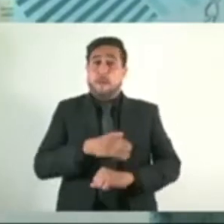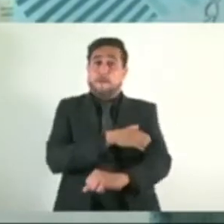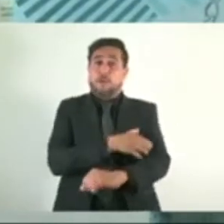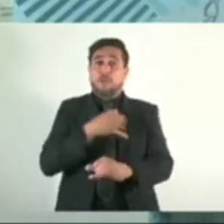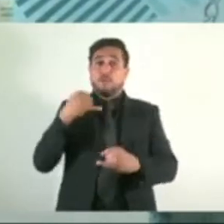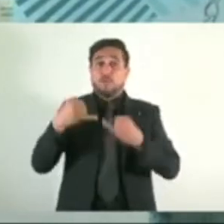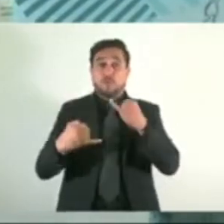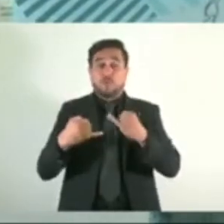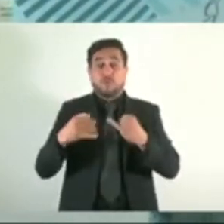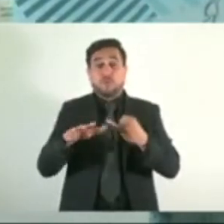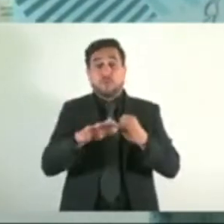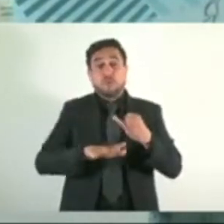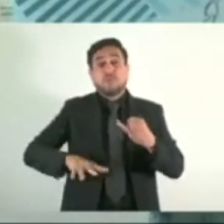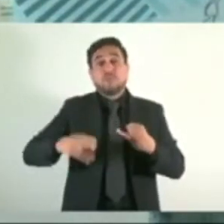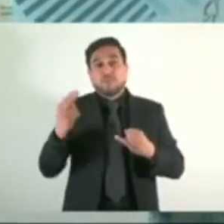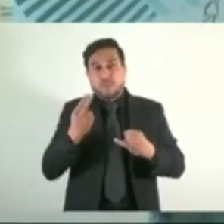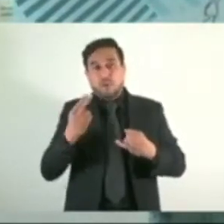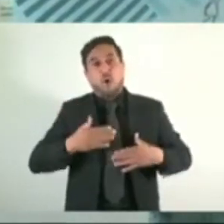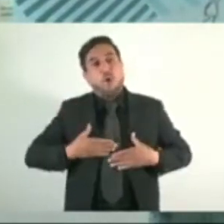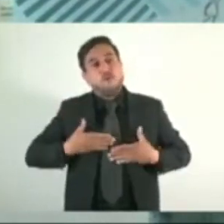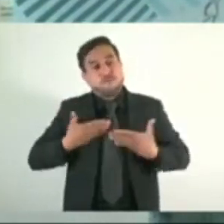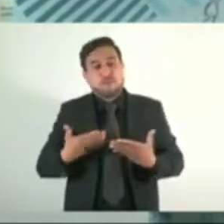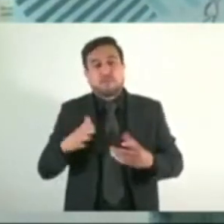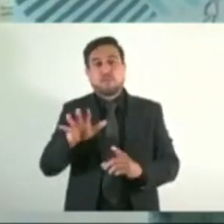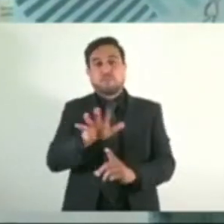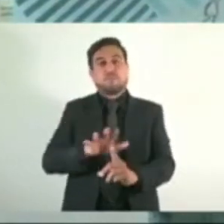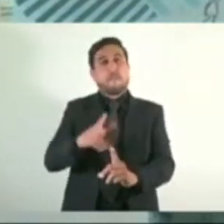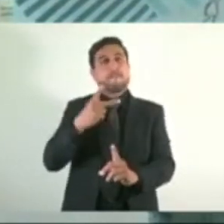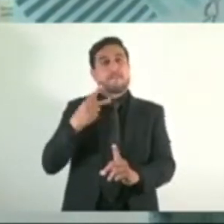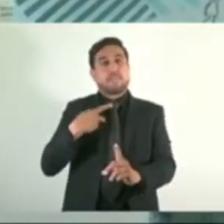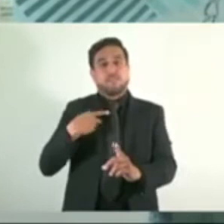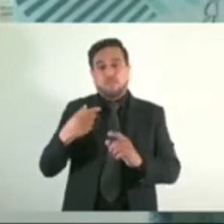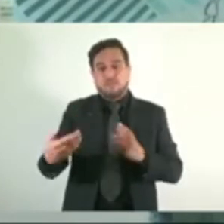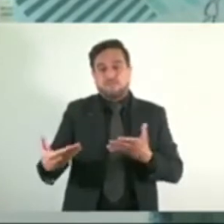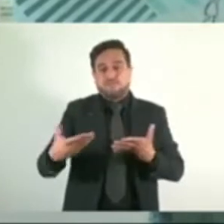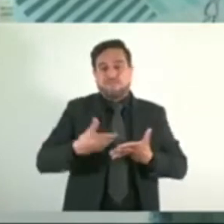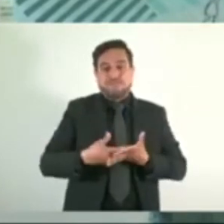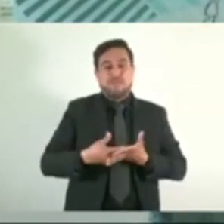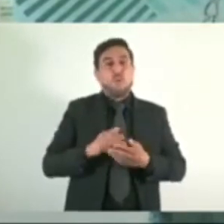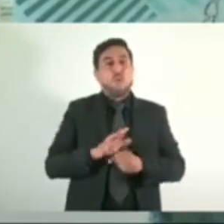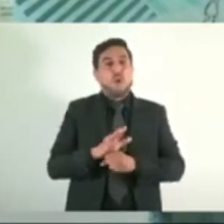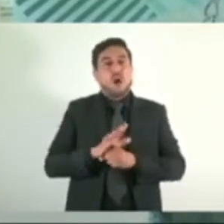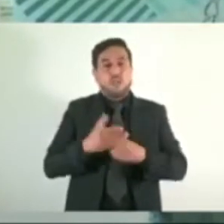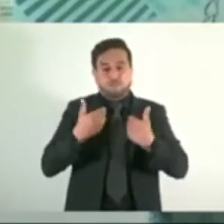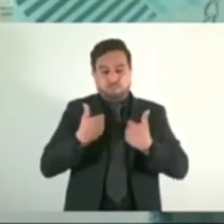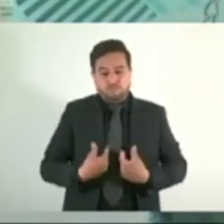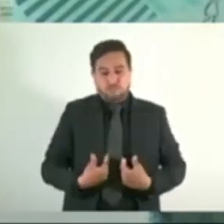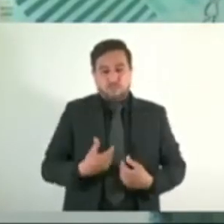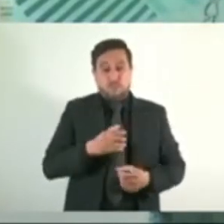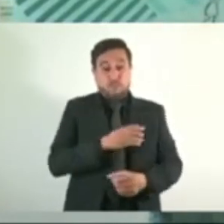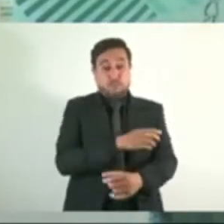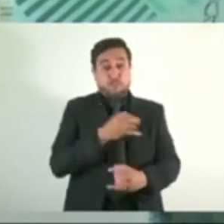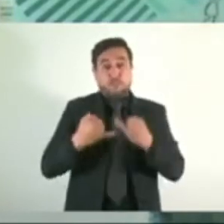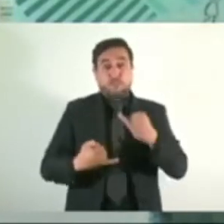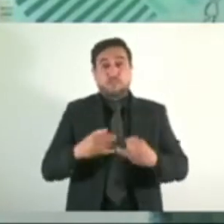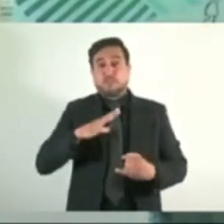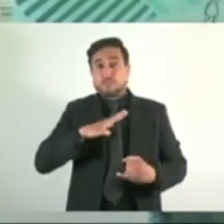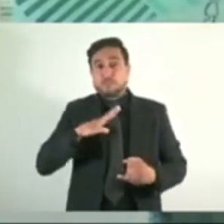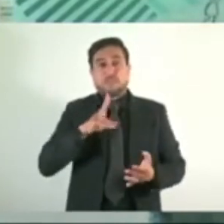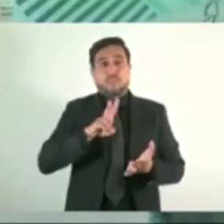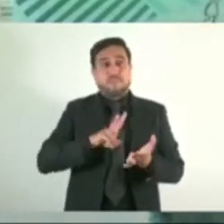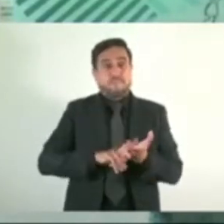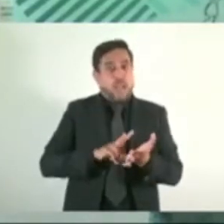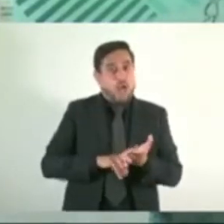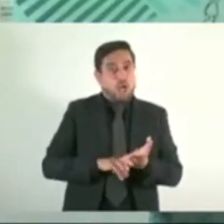Guanajuato goza de la confianza de la sociedad por los valores que le han distinguido y acreditado como una